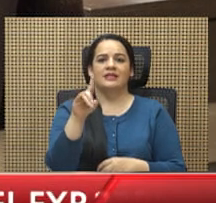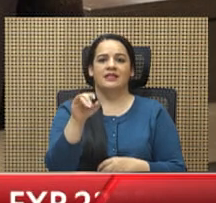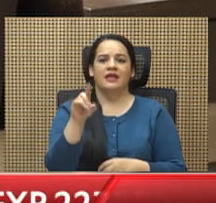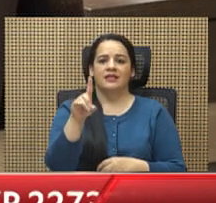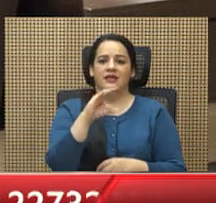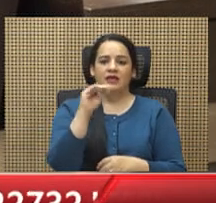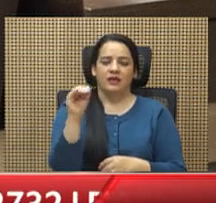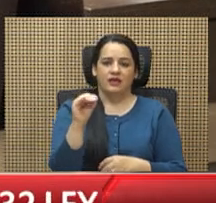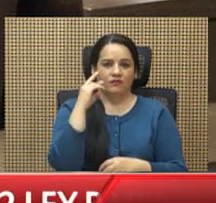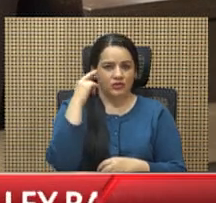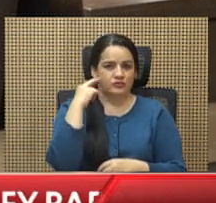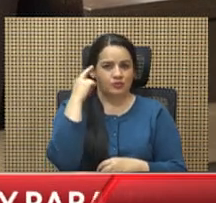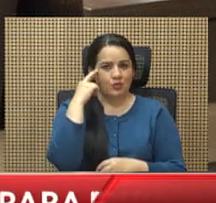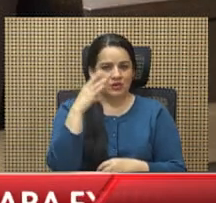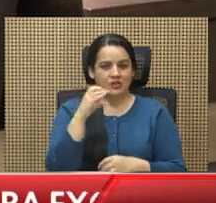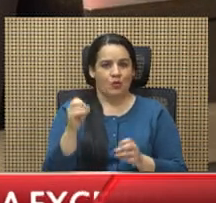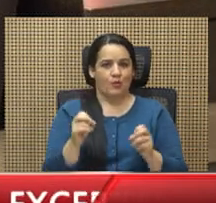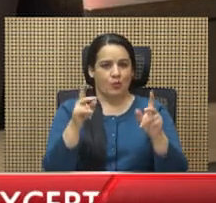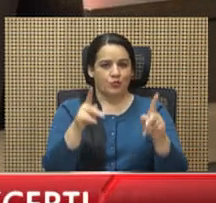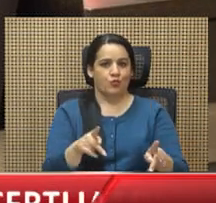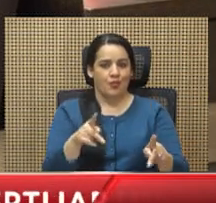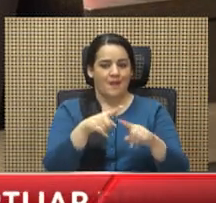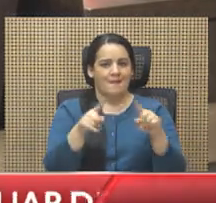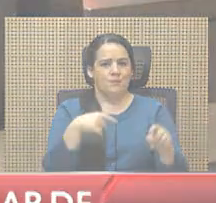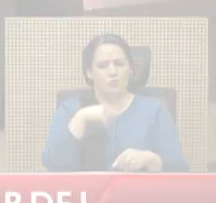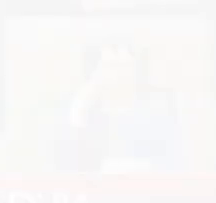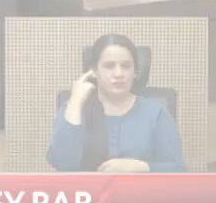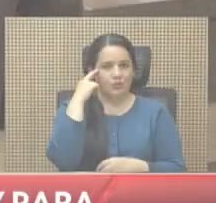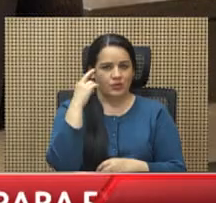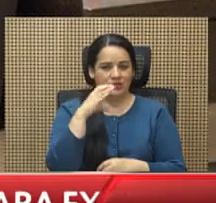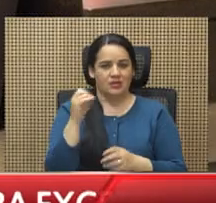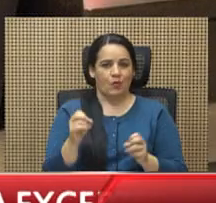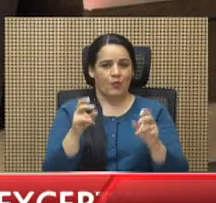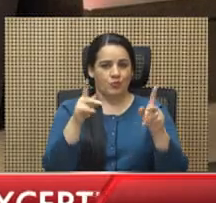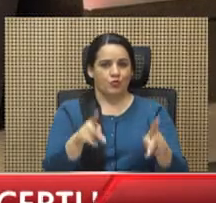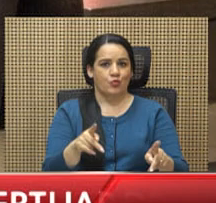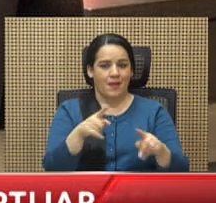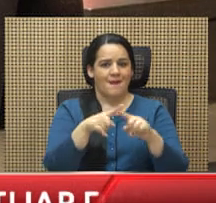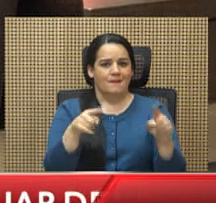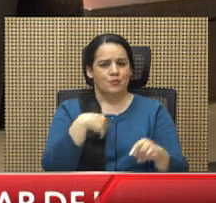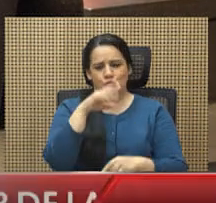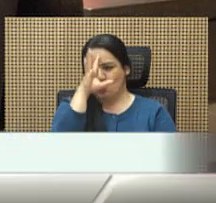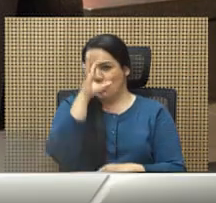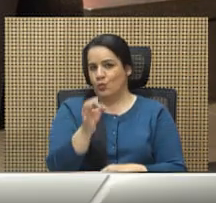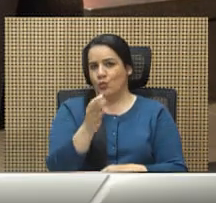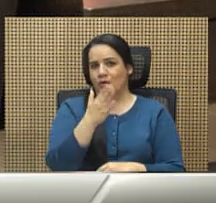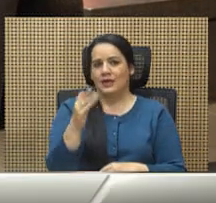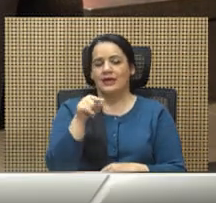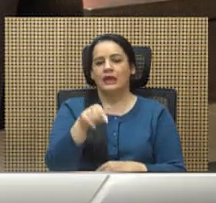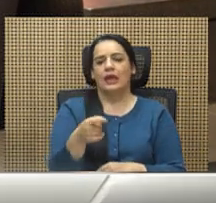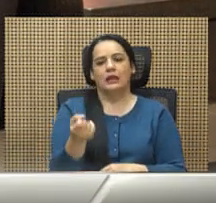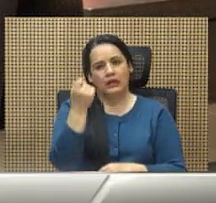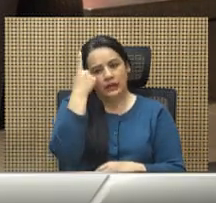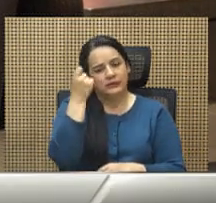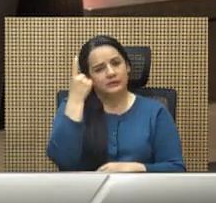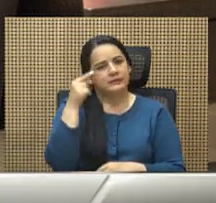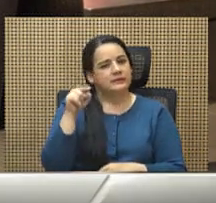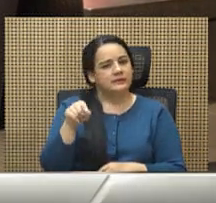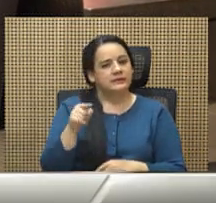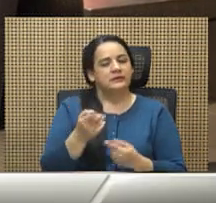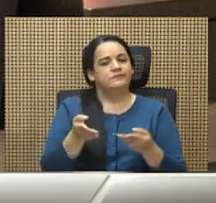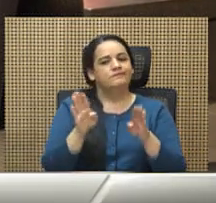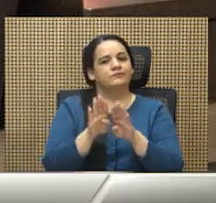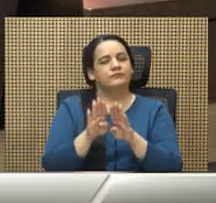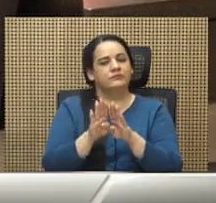los recursos para el 911 y que la interpretación del Ejecutivo es cerrada. Creo que la interpretación es cerrada a los efectos de ese